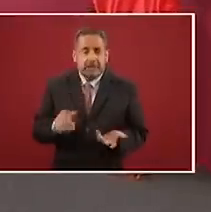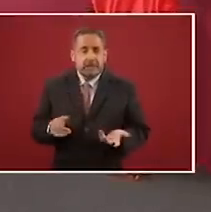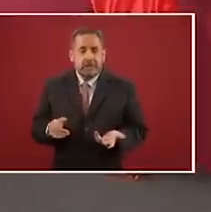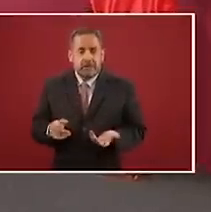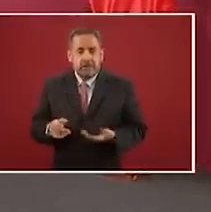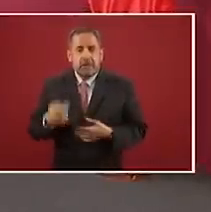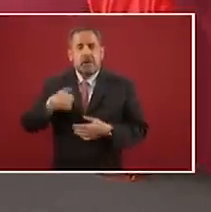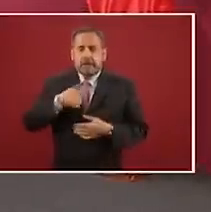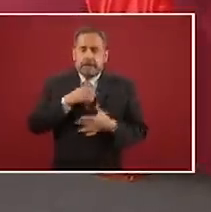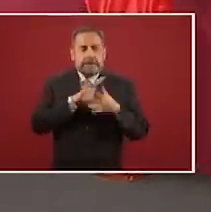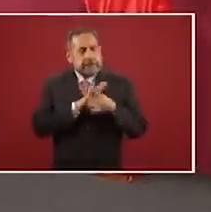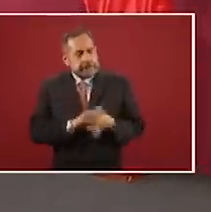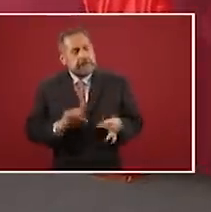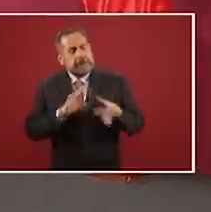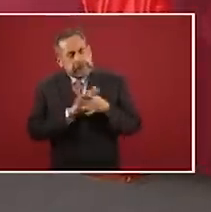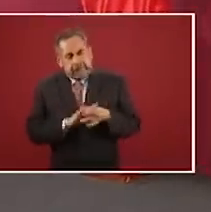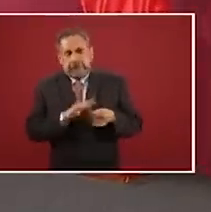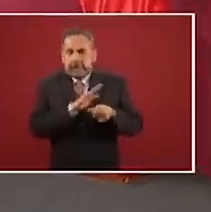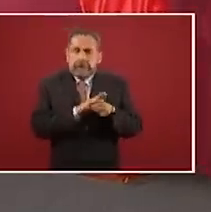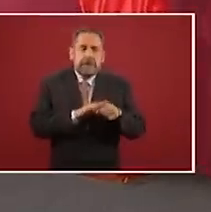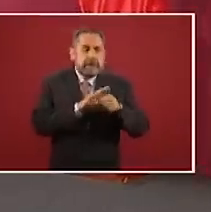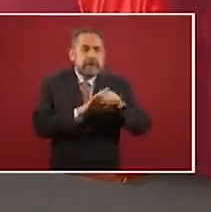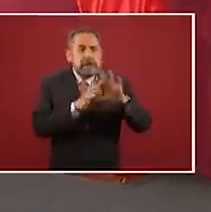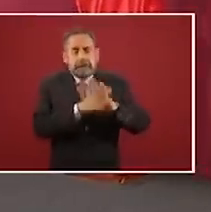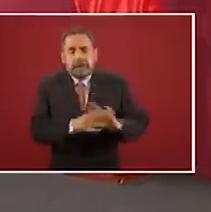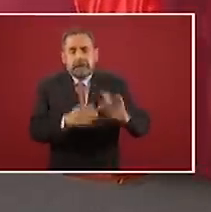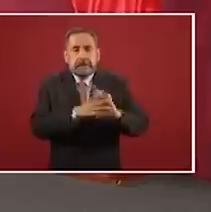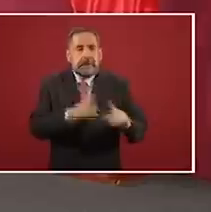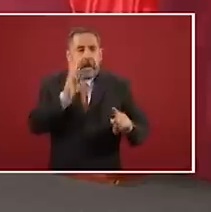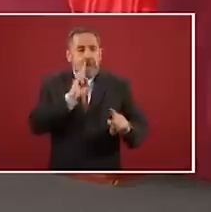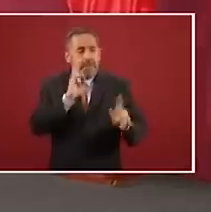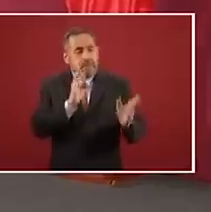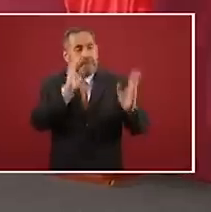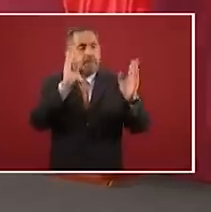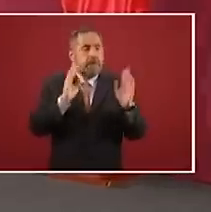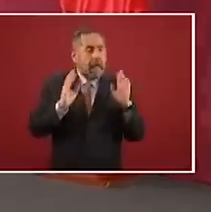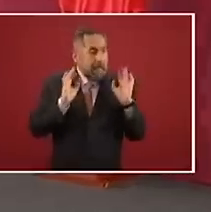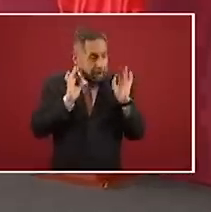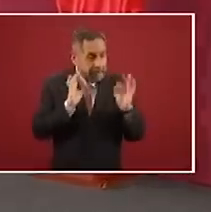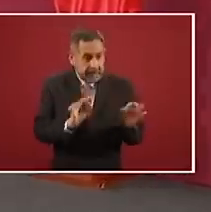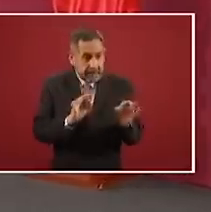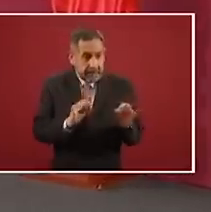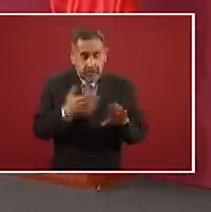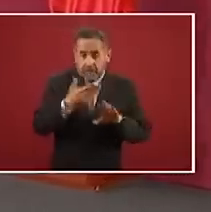Estamos convenciendo para que, sin afectar